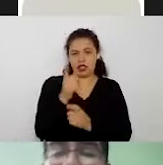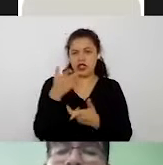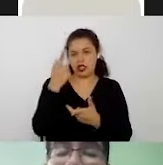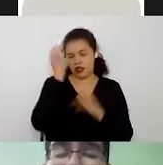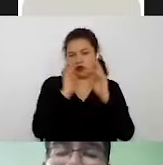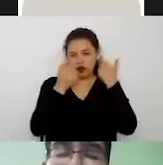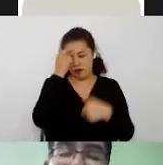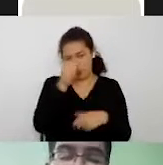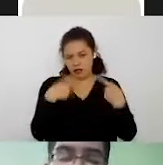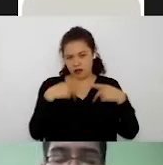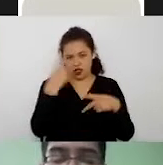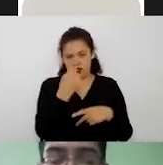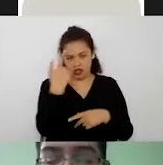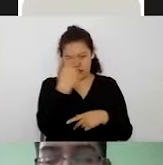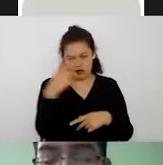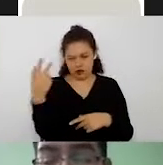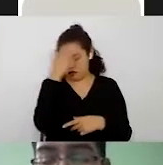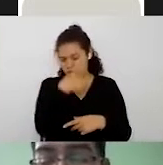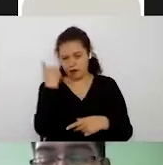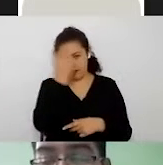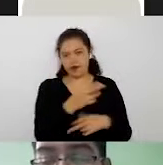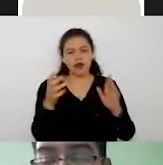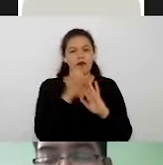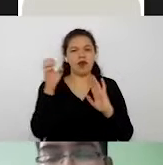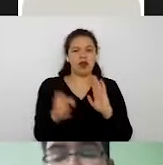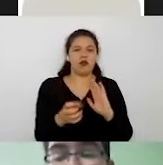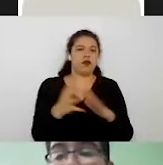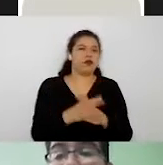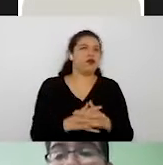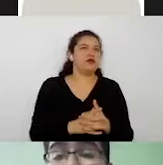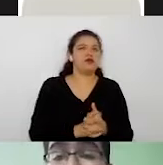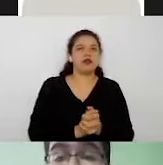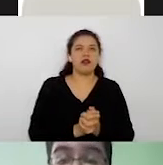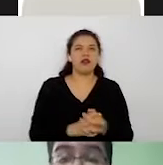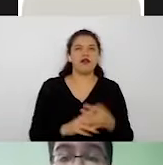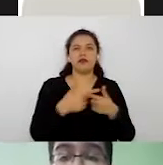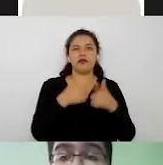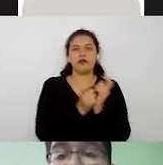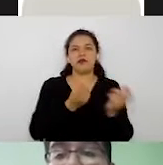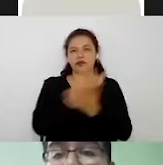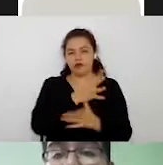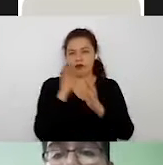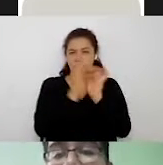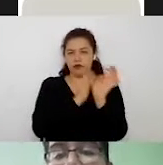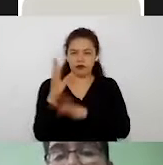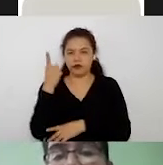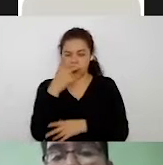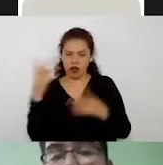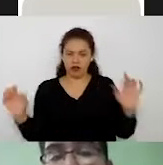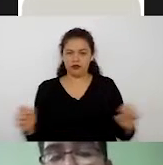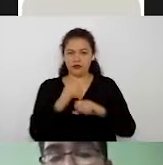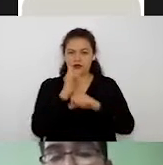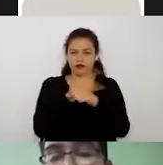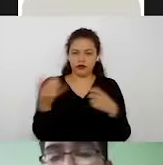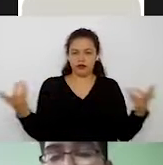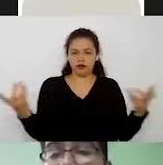Y como les decía, por ejemplo, si la brigada de evacuación y repliegue un día quisiera hacer un simulacro, entonces es necesario